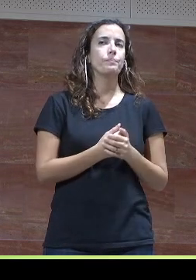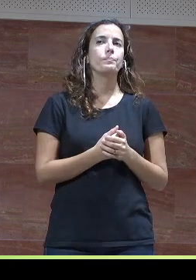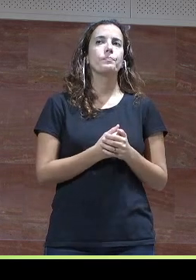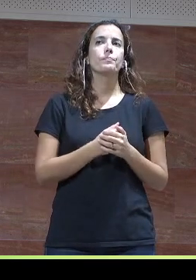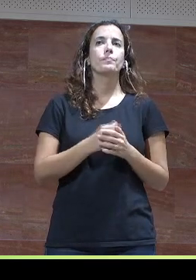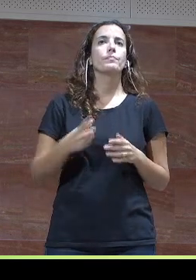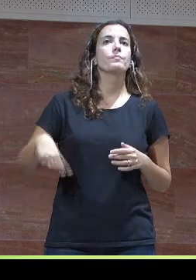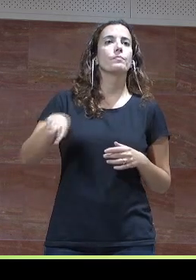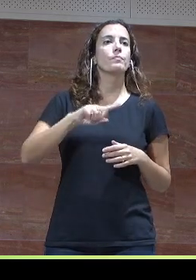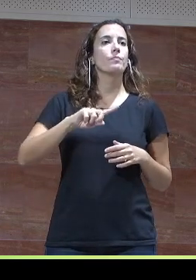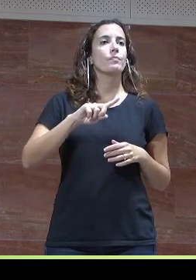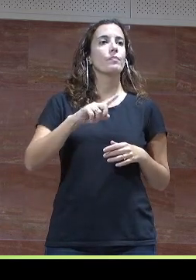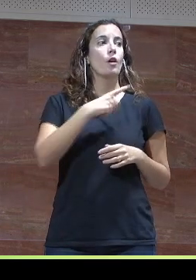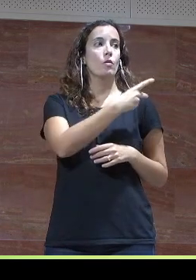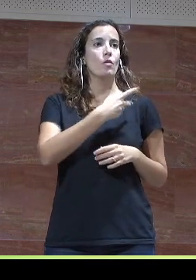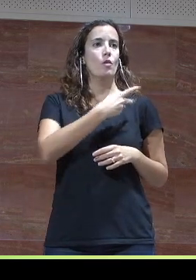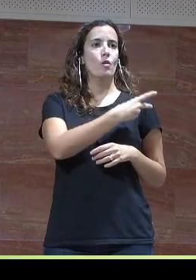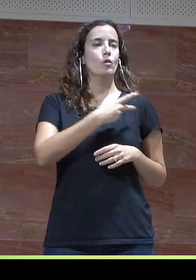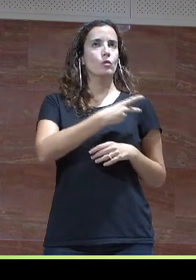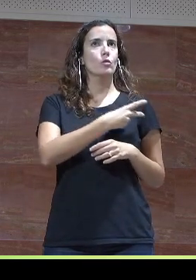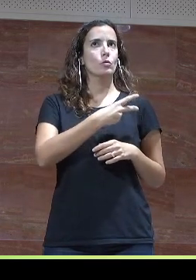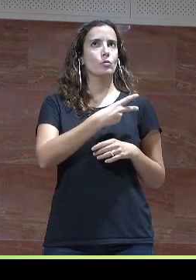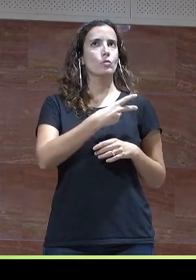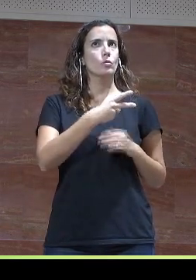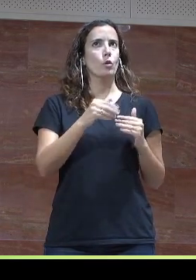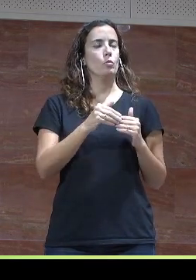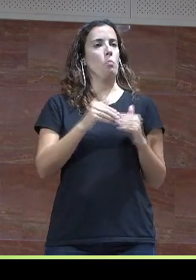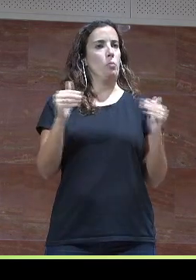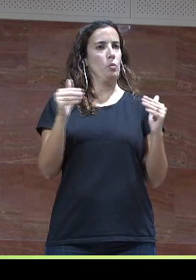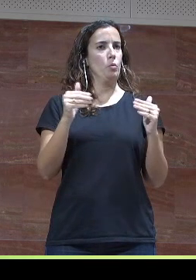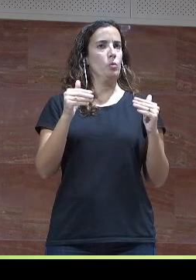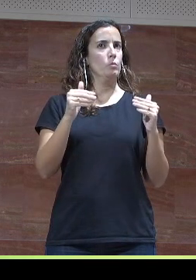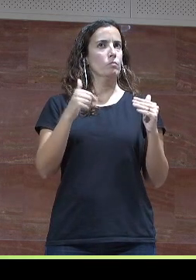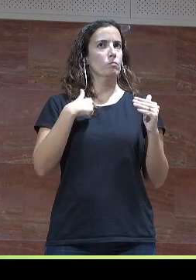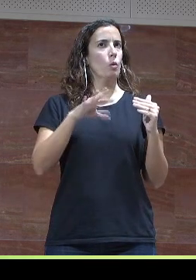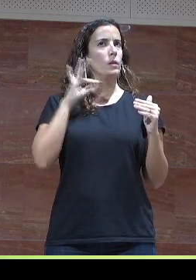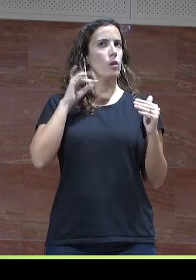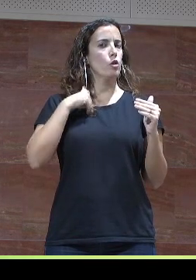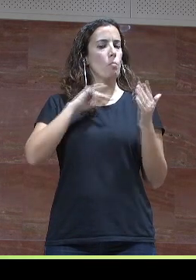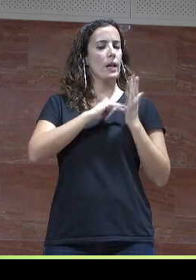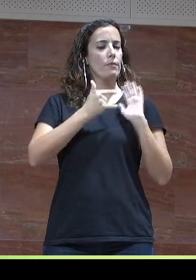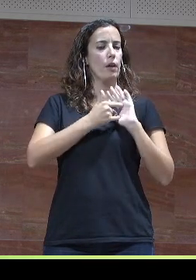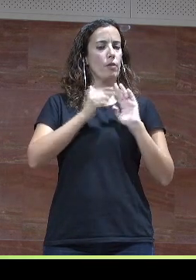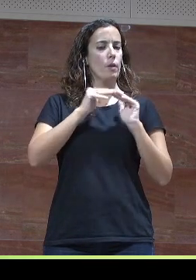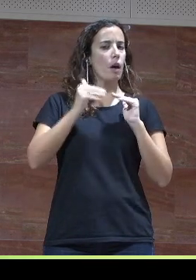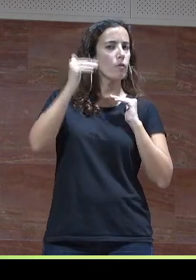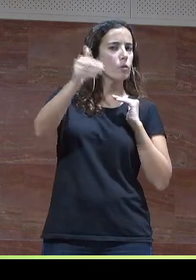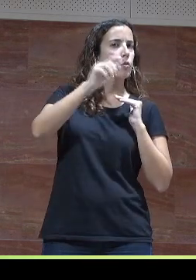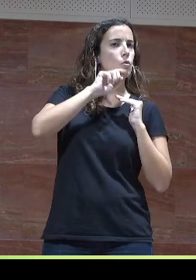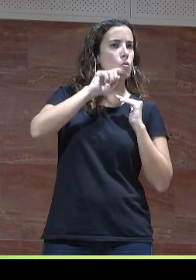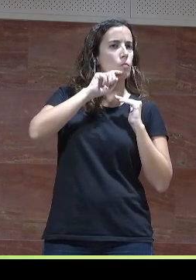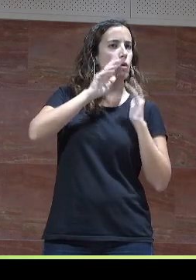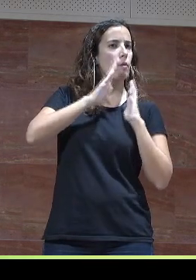Sois precursores, vosotras, de haber optado por la planificación cuando erais capaces de tomar